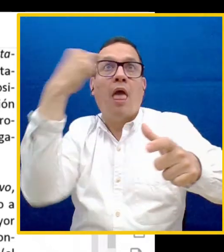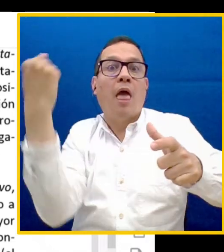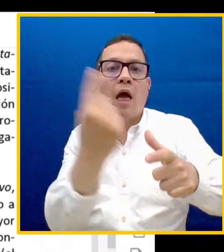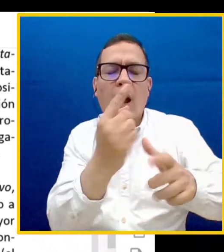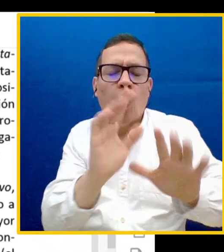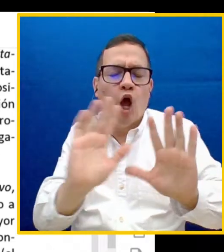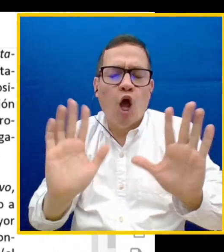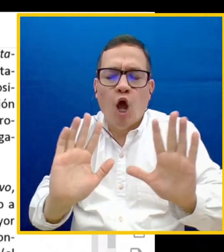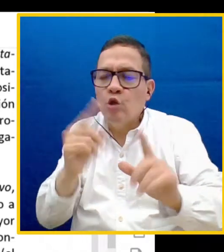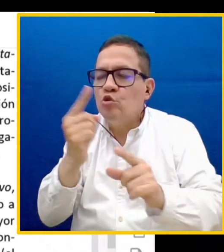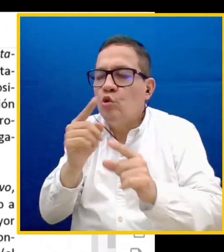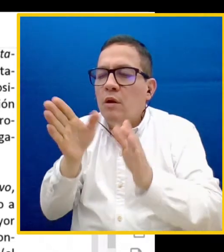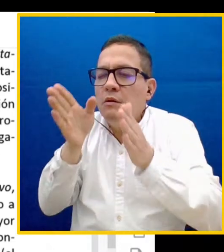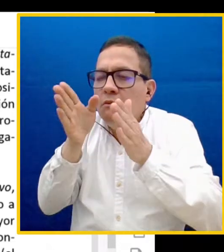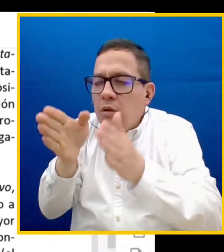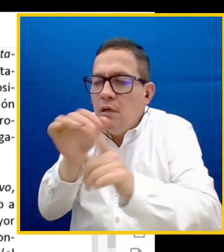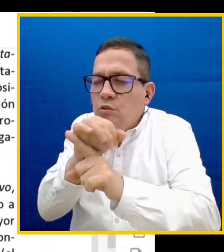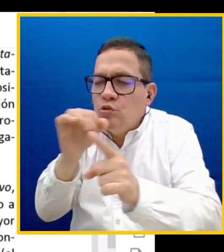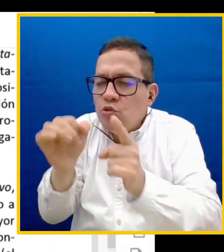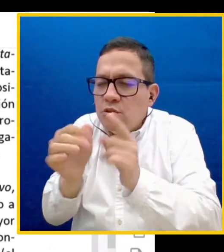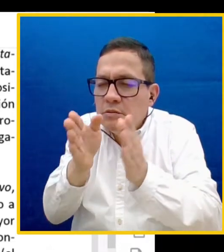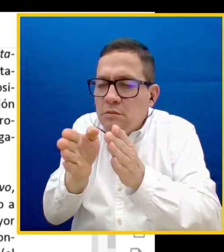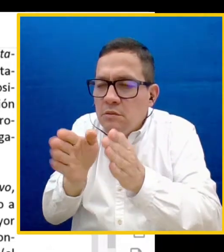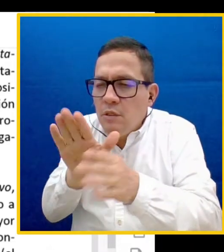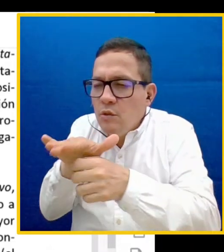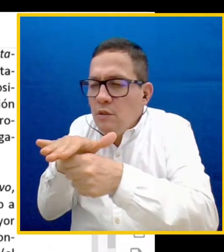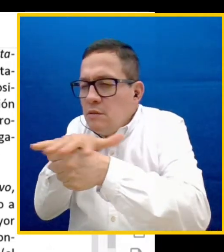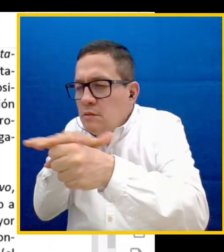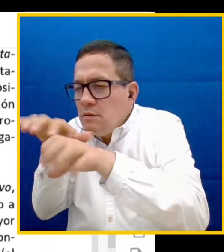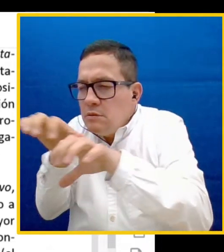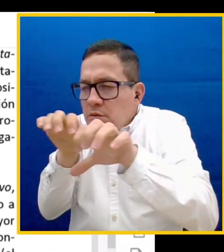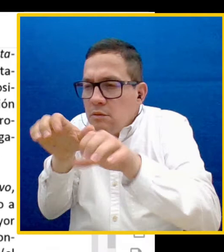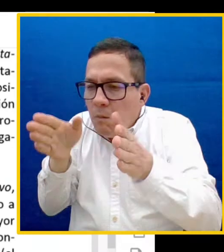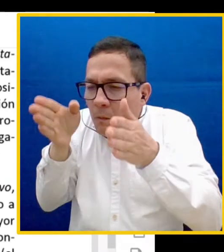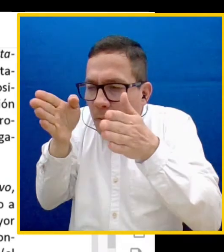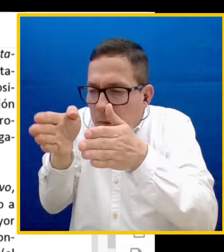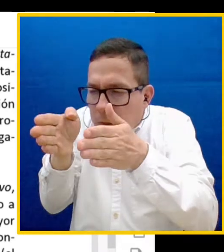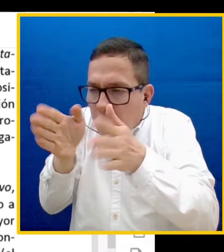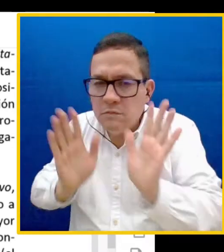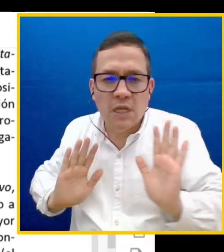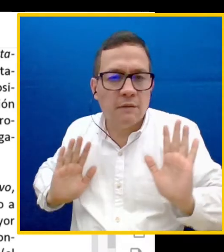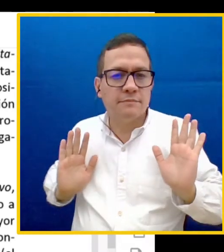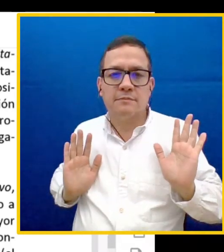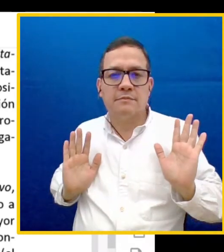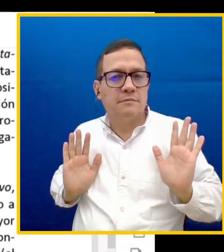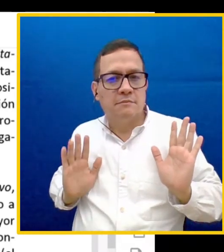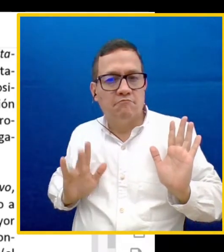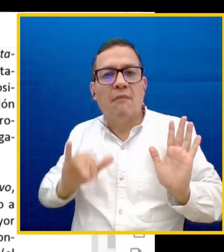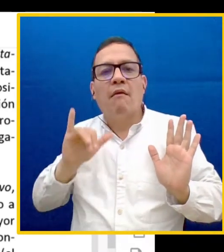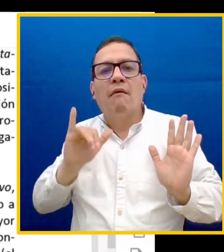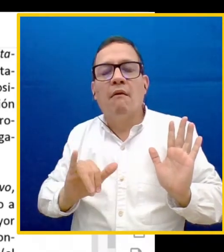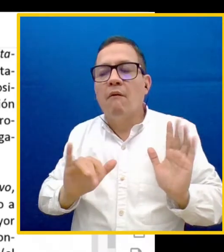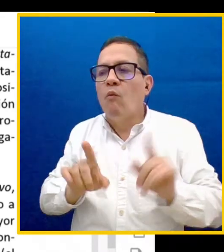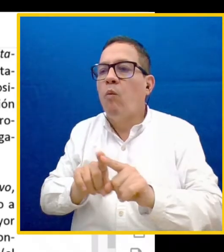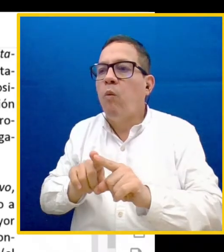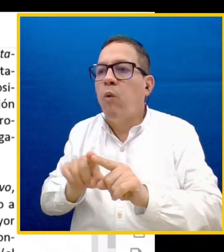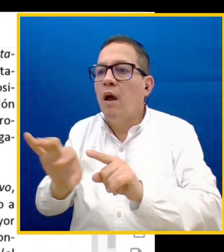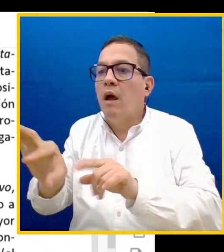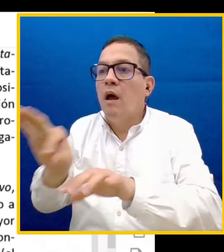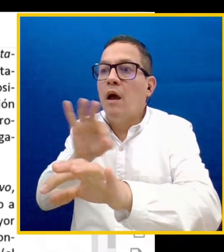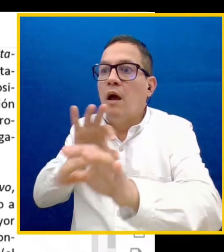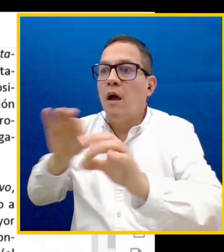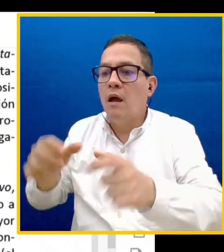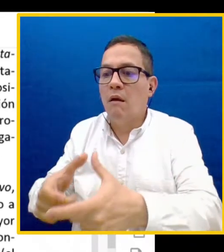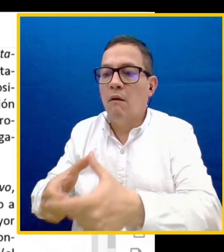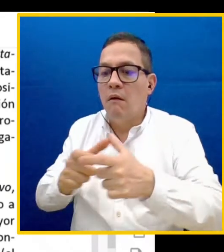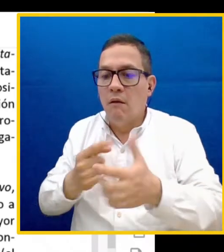investigan un fragmento social, un aspecto de la dimensión social. Por eso, no buscan muestras representativas